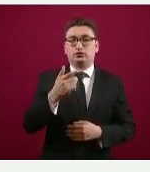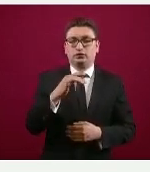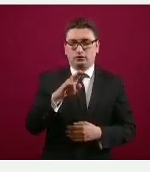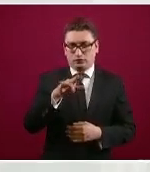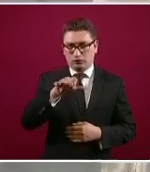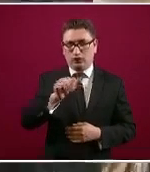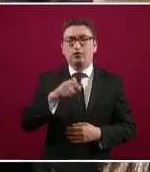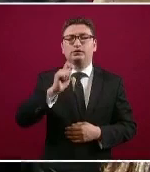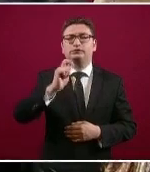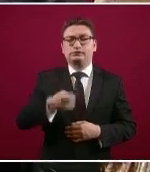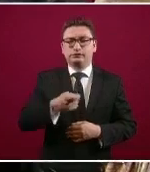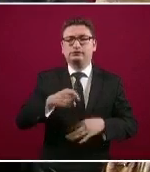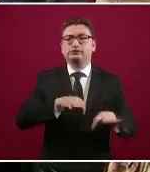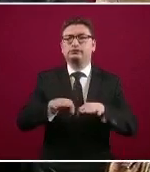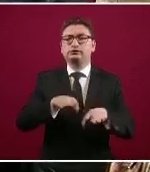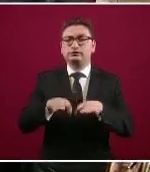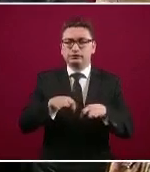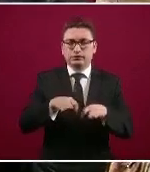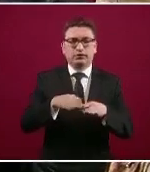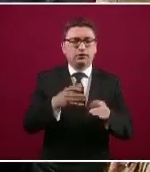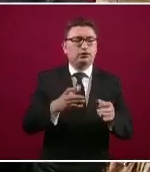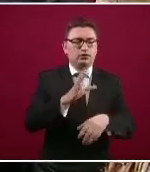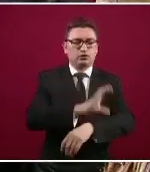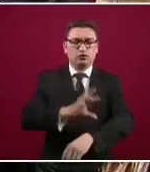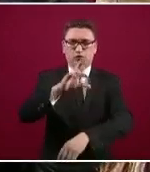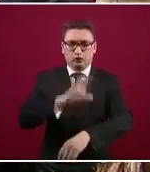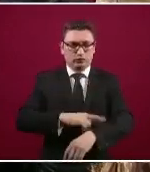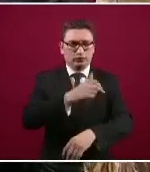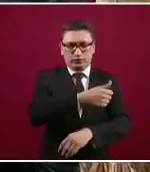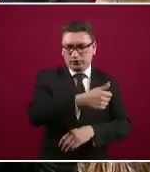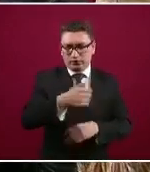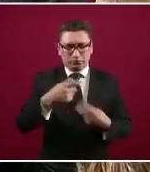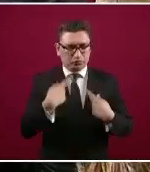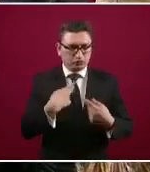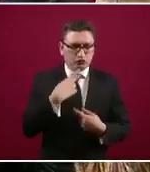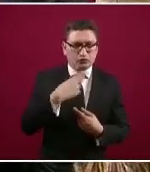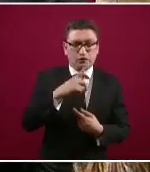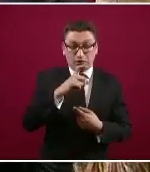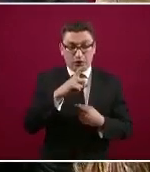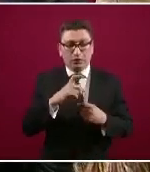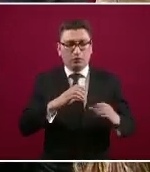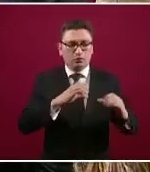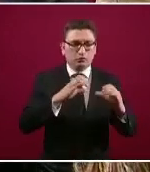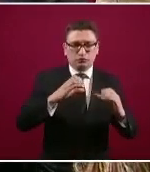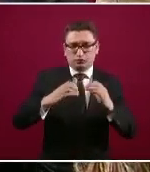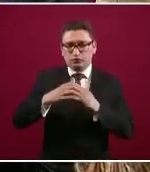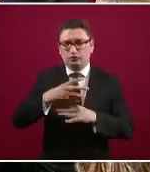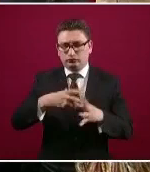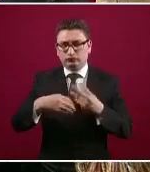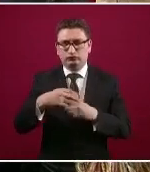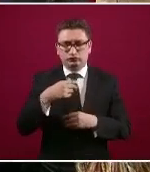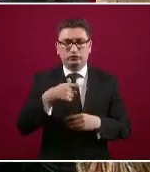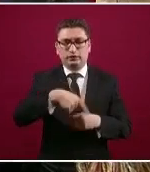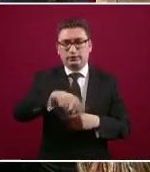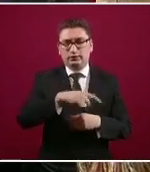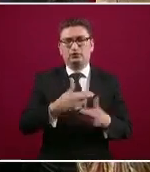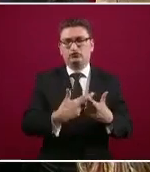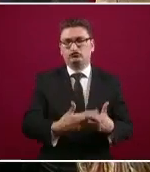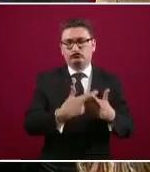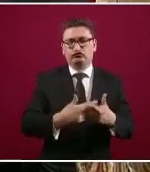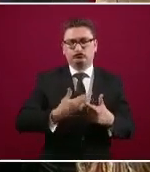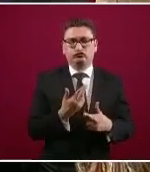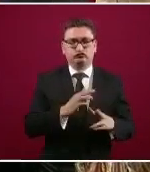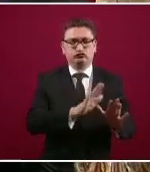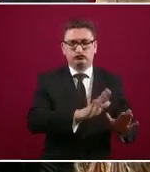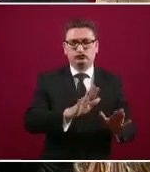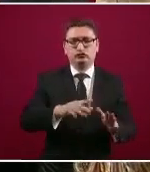administrar y coordinarnos con los diferentes usuarios para tener un manejo más razonable del agua y para que ellos también vayan administrando a nivel